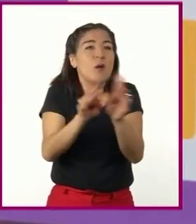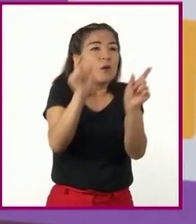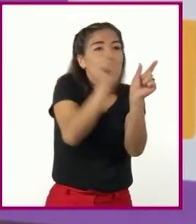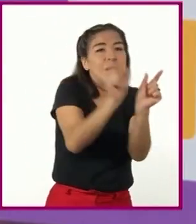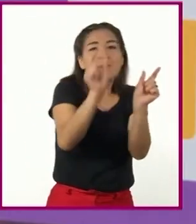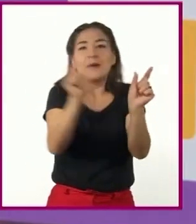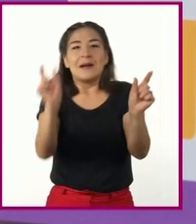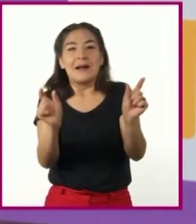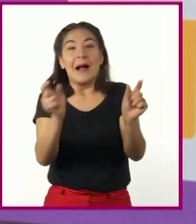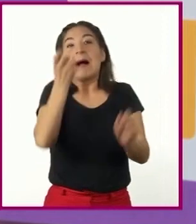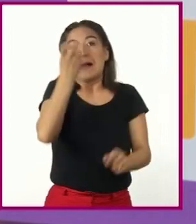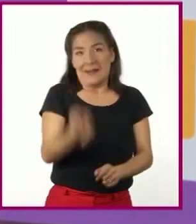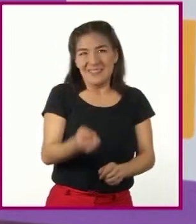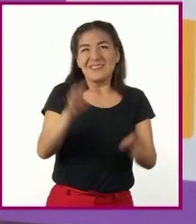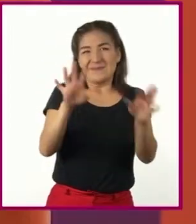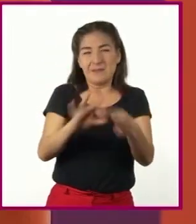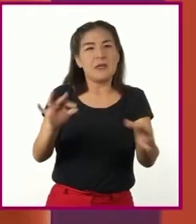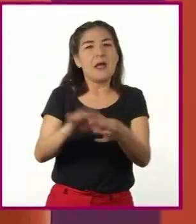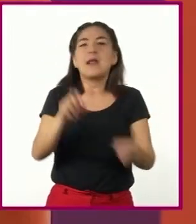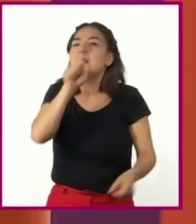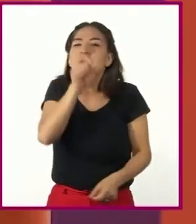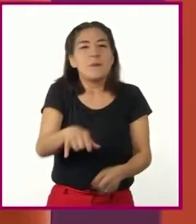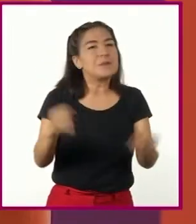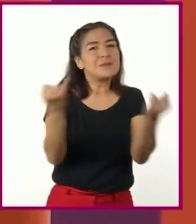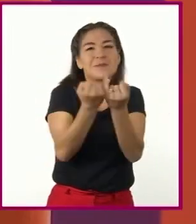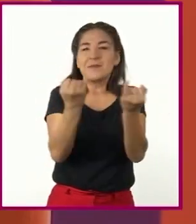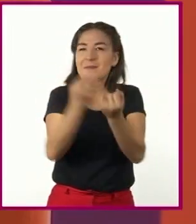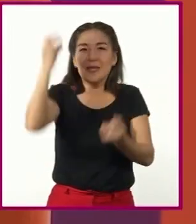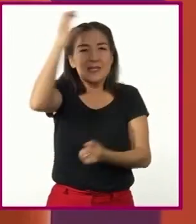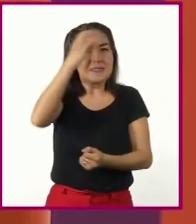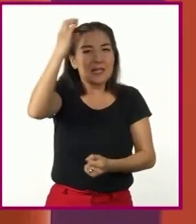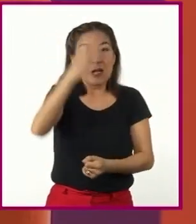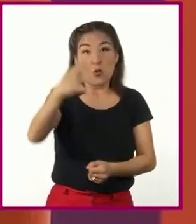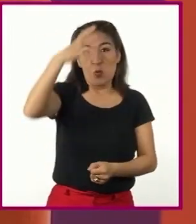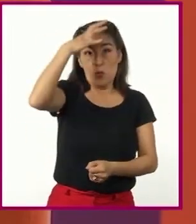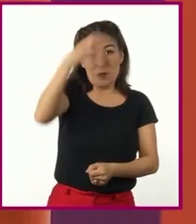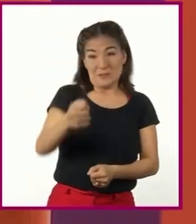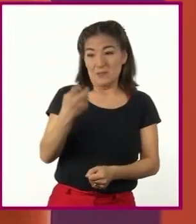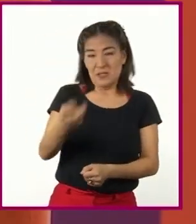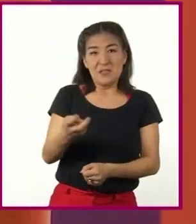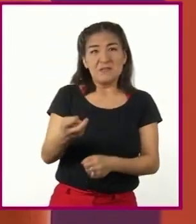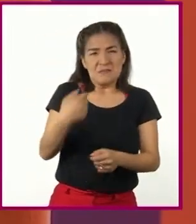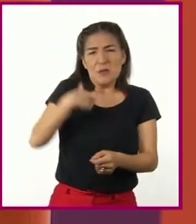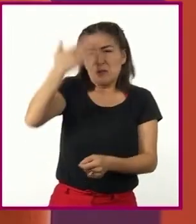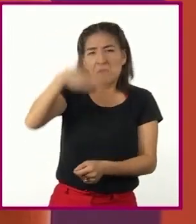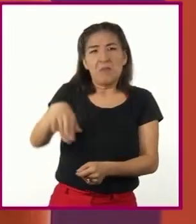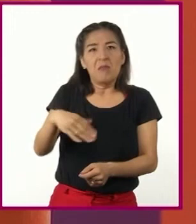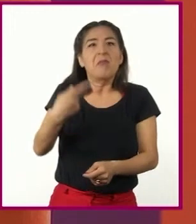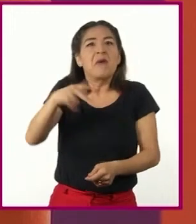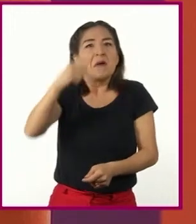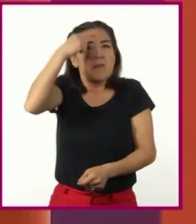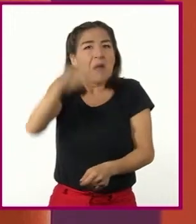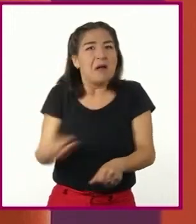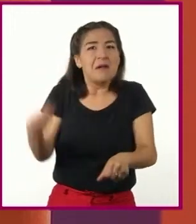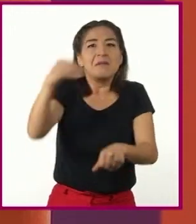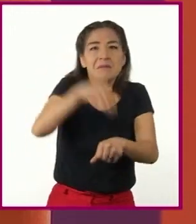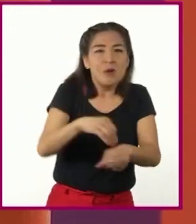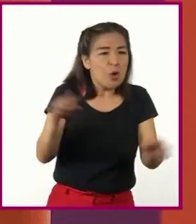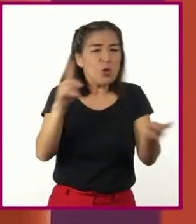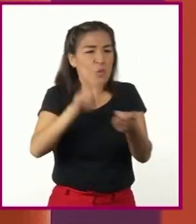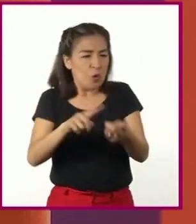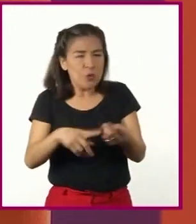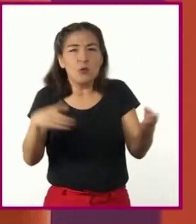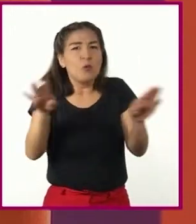Entonces, haciendo esa analogía, pasa lo mismo con la ciencia. O sea, sí sé los conceptos, pero no sé para qué aplicarlos o en dónde aplicarlos o